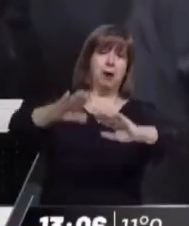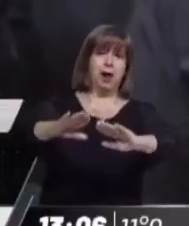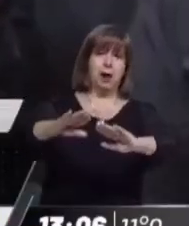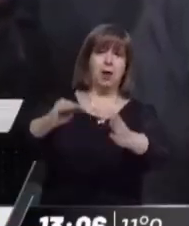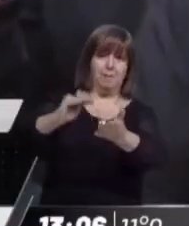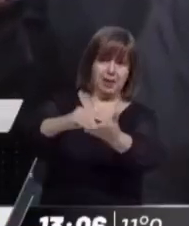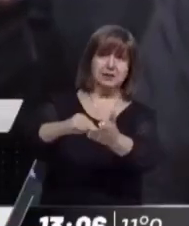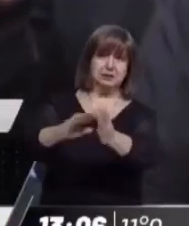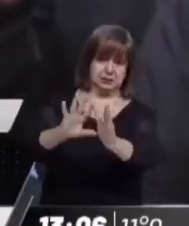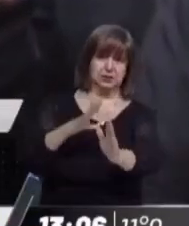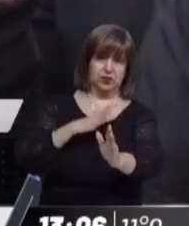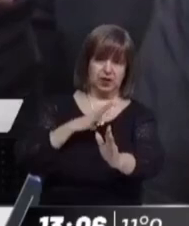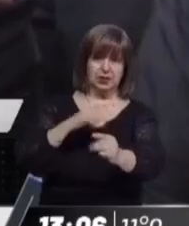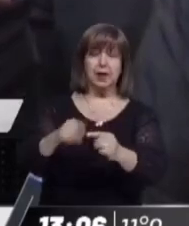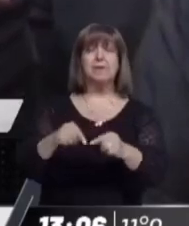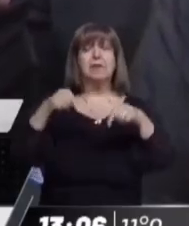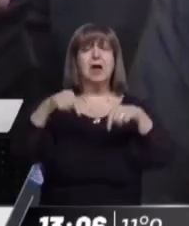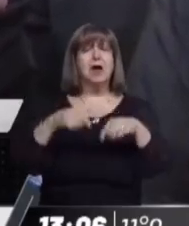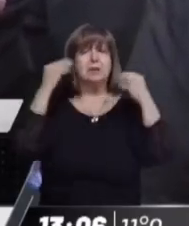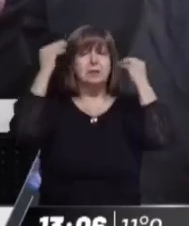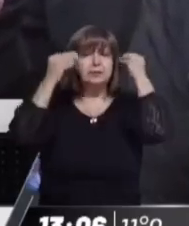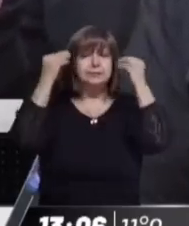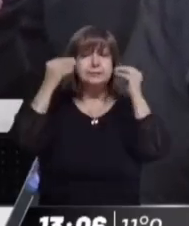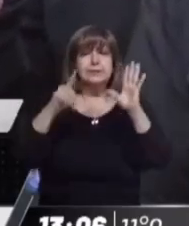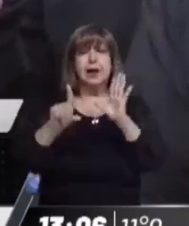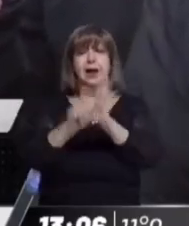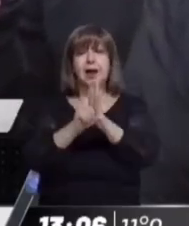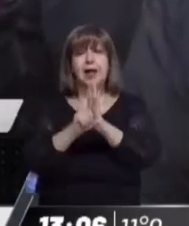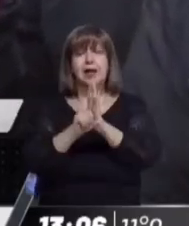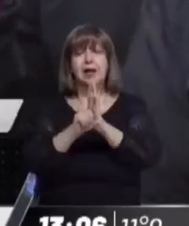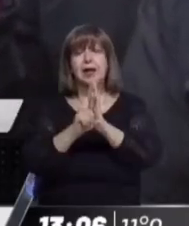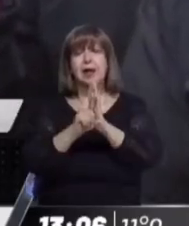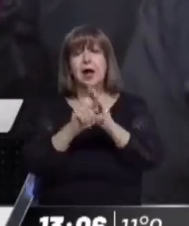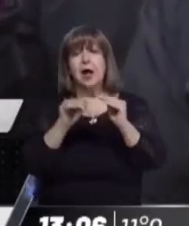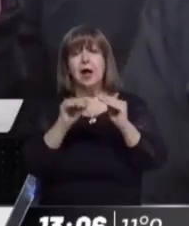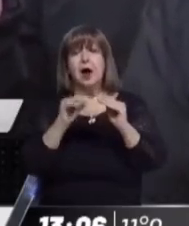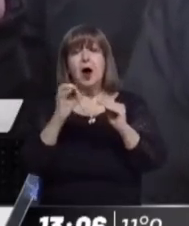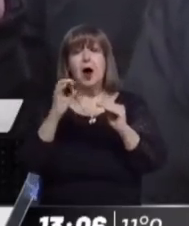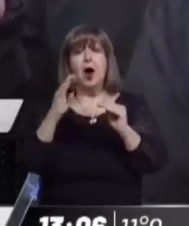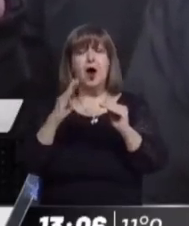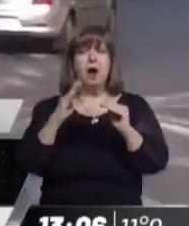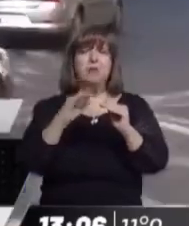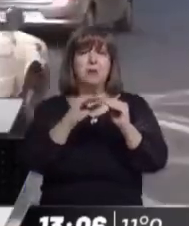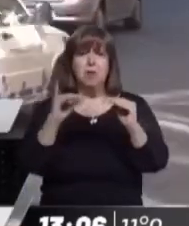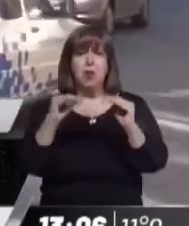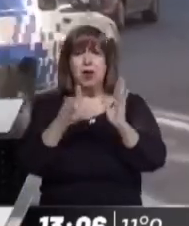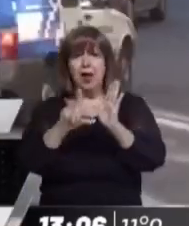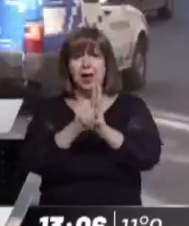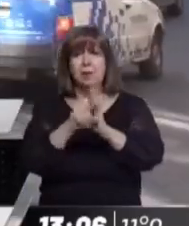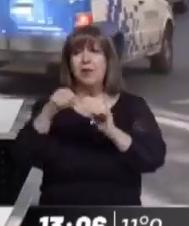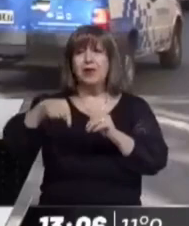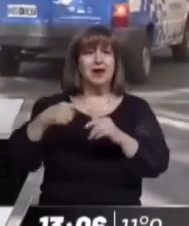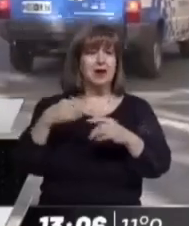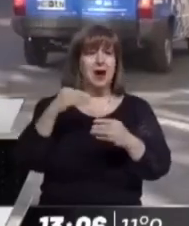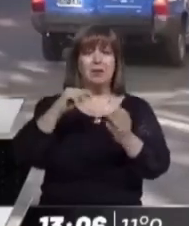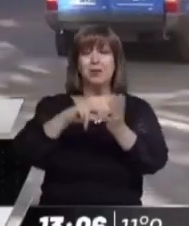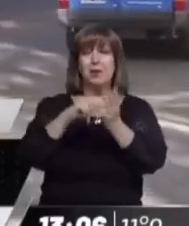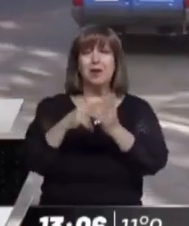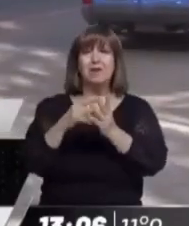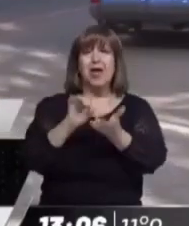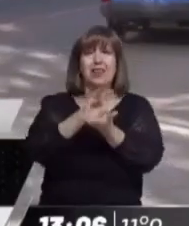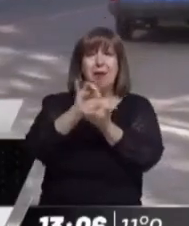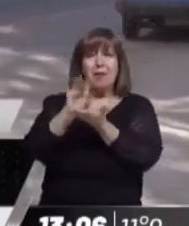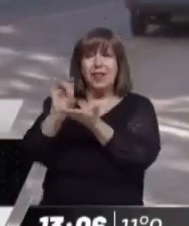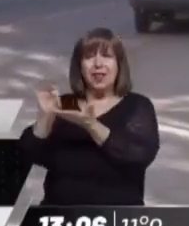esto creo que es lo que estamos haciendo hoy. Y acá estamos parados en el diario Los Andes porque han despedido a 50 trabajadores. Y es todos los